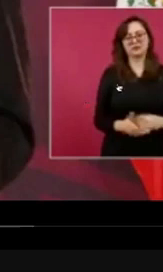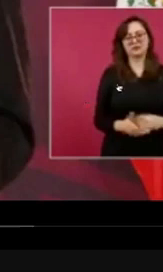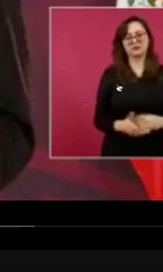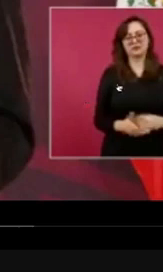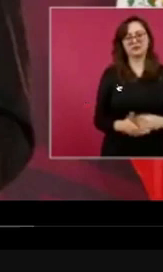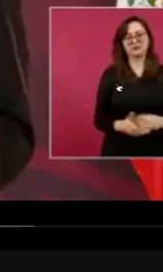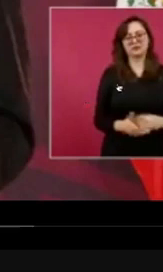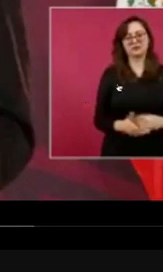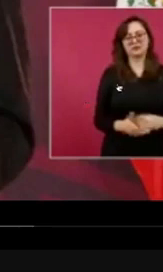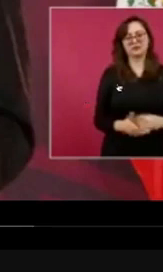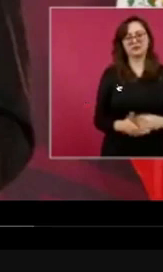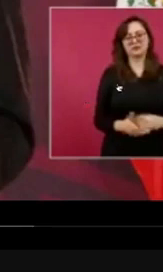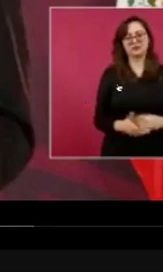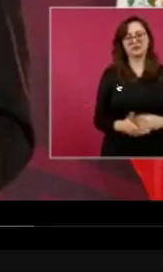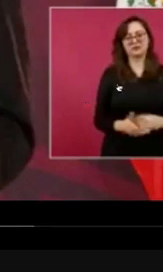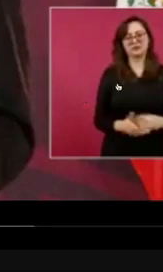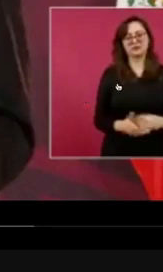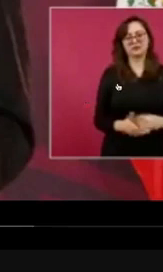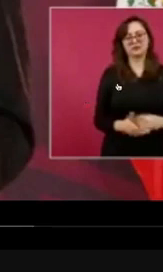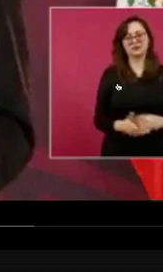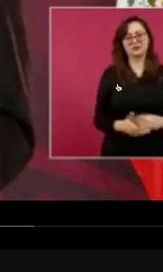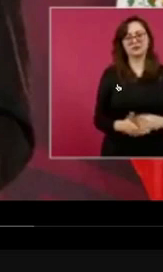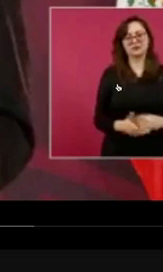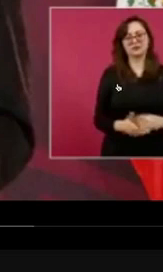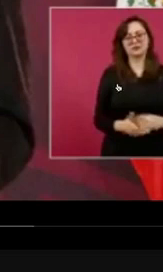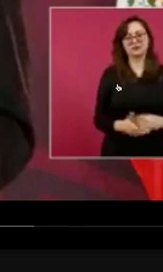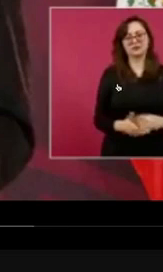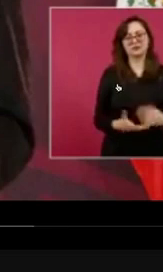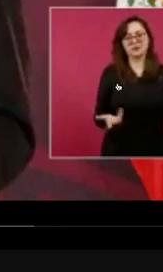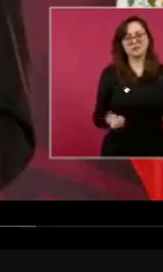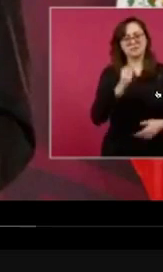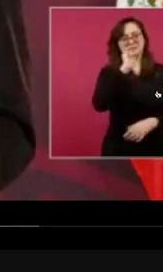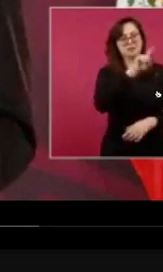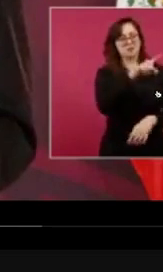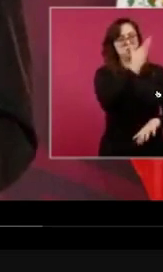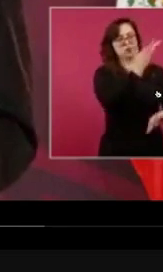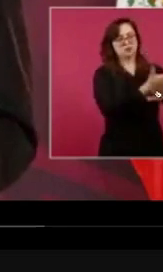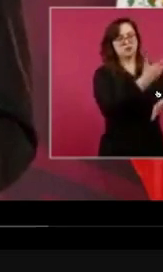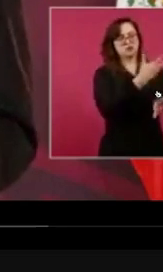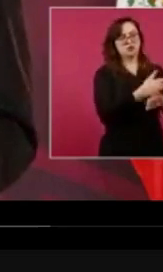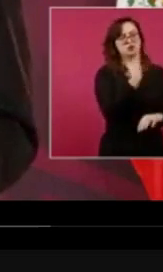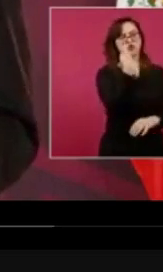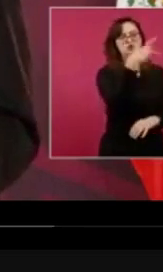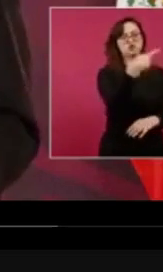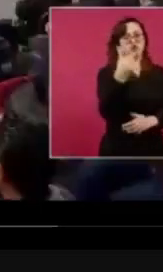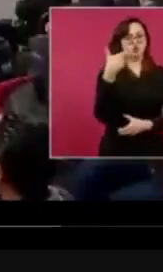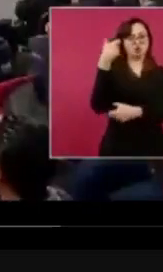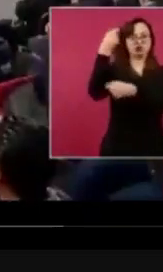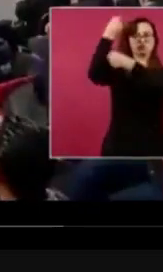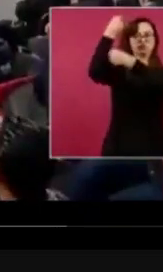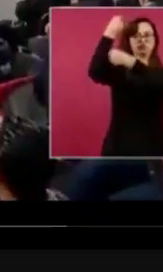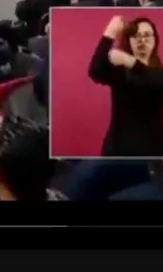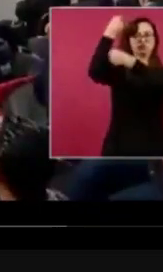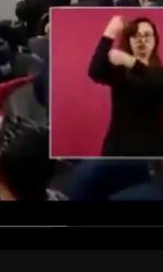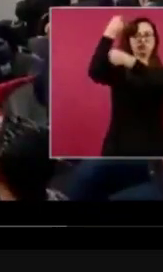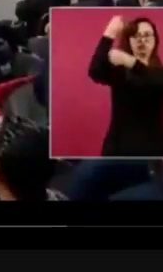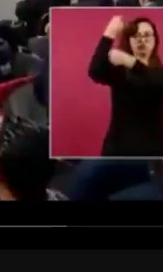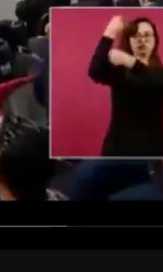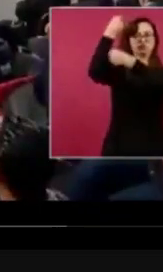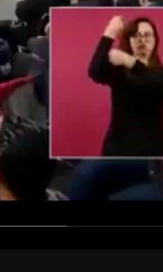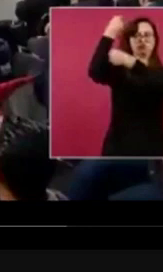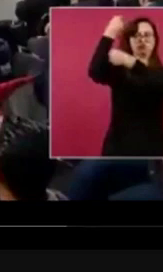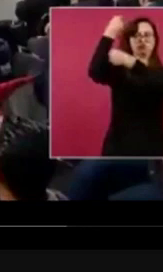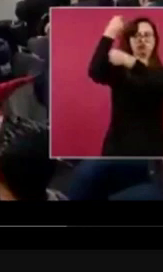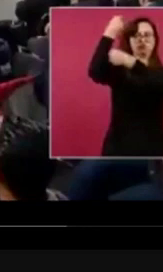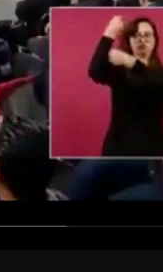Sino que le estoy diciendo a la gente que el presidente de México, el que votó la mayoría de los mexicanos, votaron por él. Unidades humanas. Esto dice mucho de la